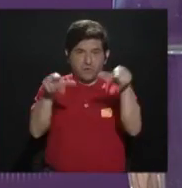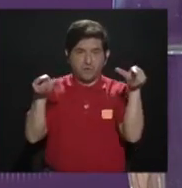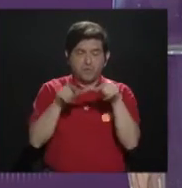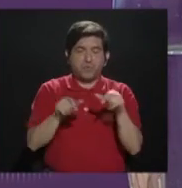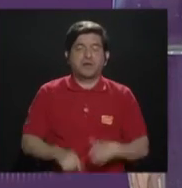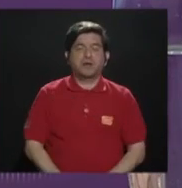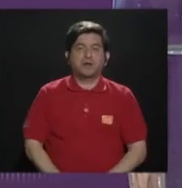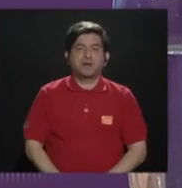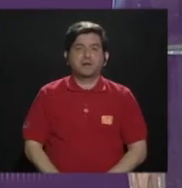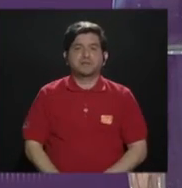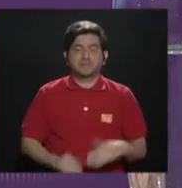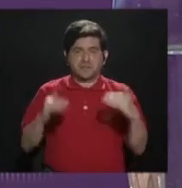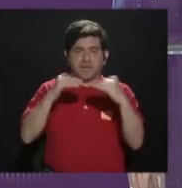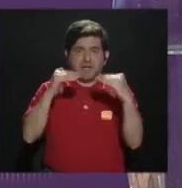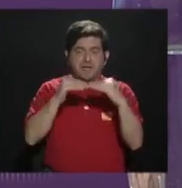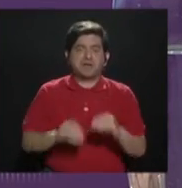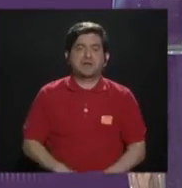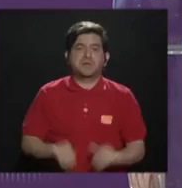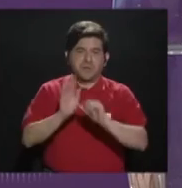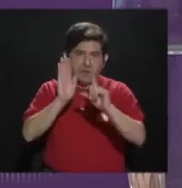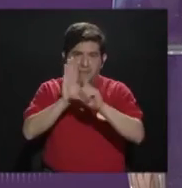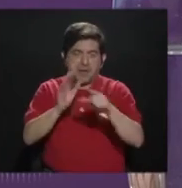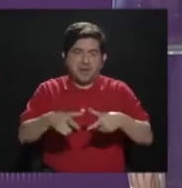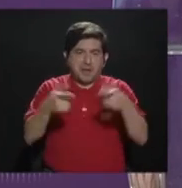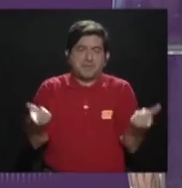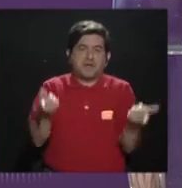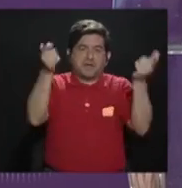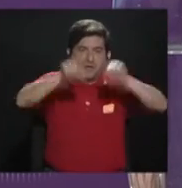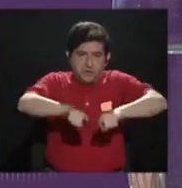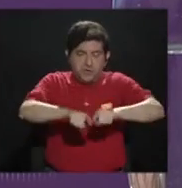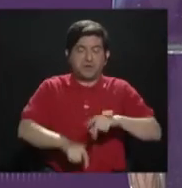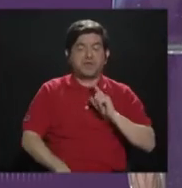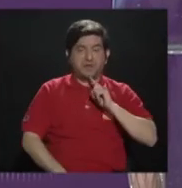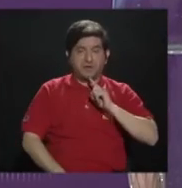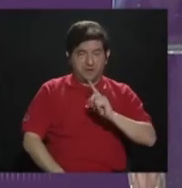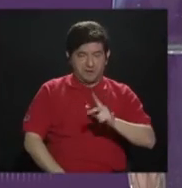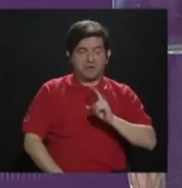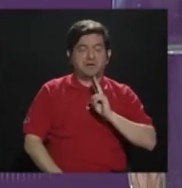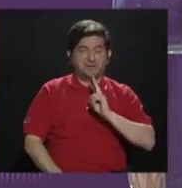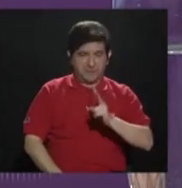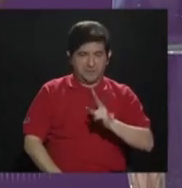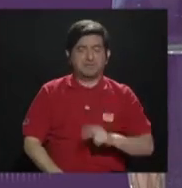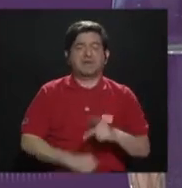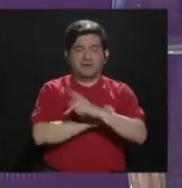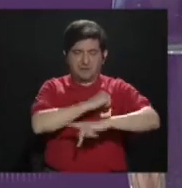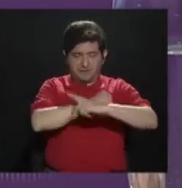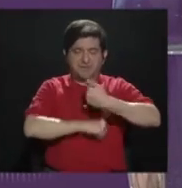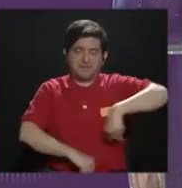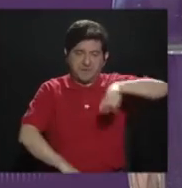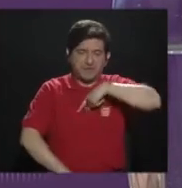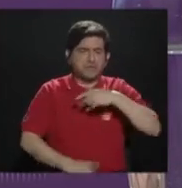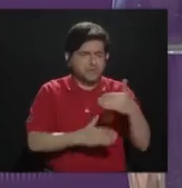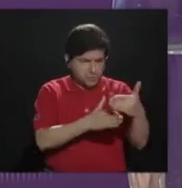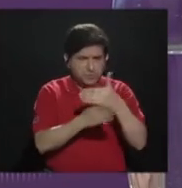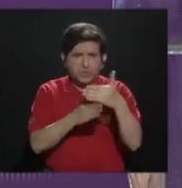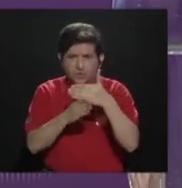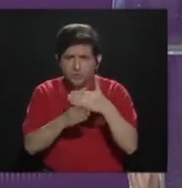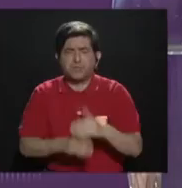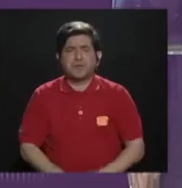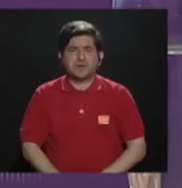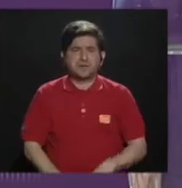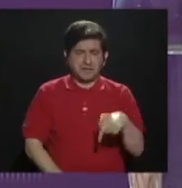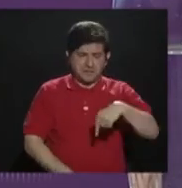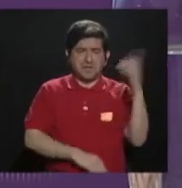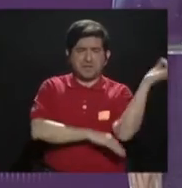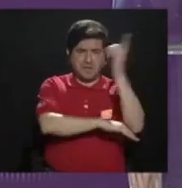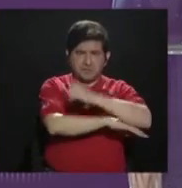legislativos, en la mayoría de los casos, por lo menos esta es la realidad de nuestro país y por lo que hemos compartido con las mujeres en estos días